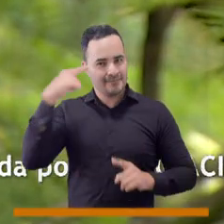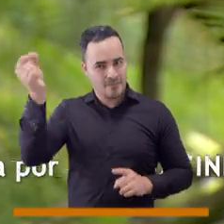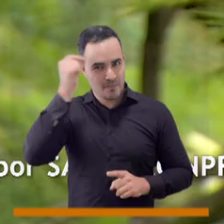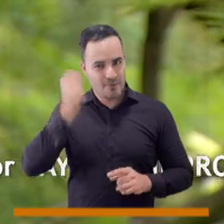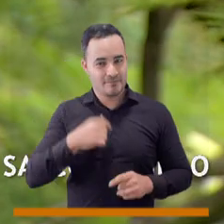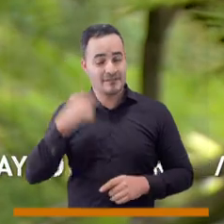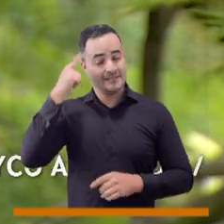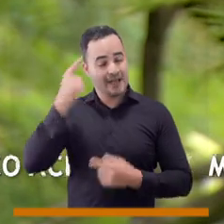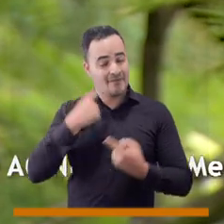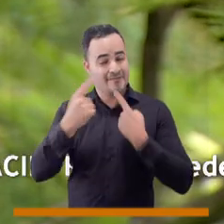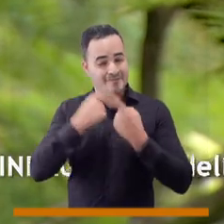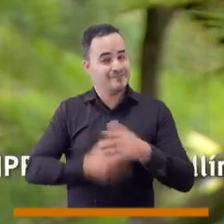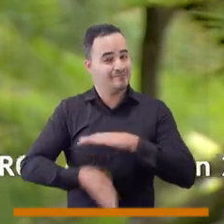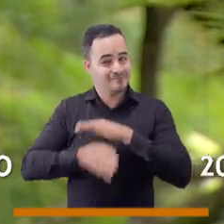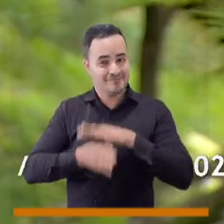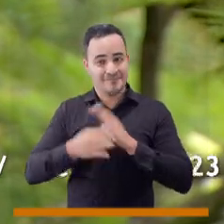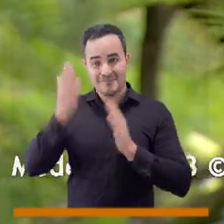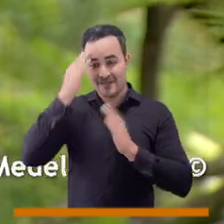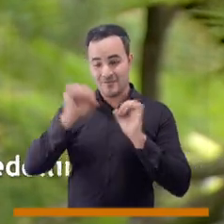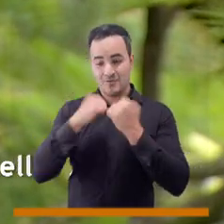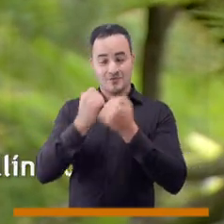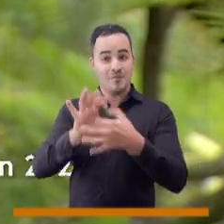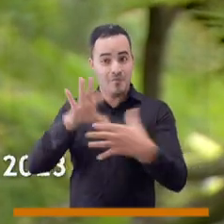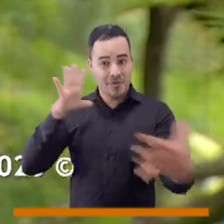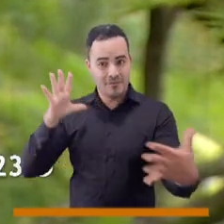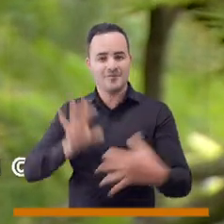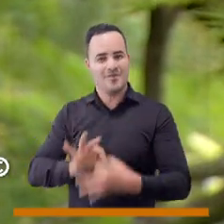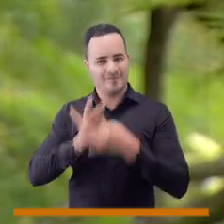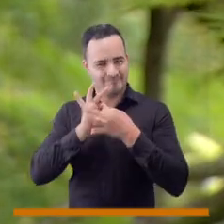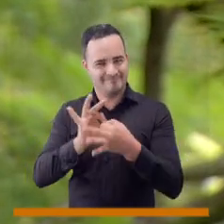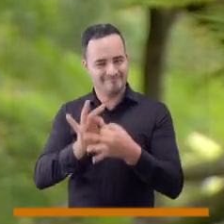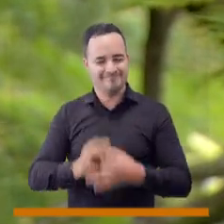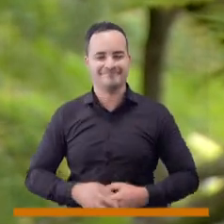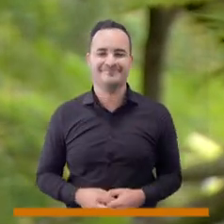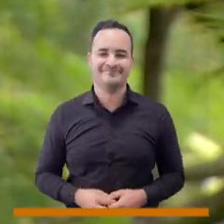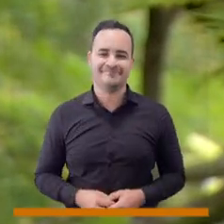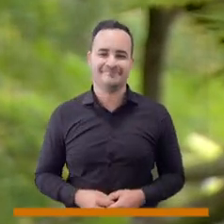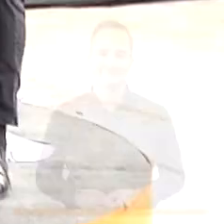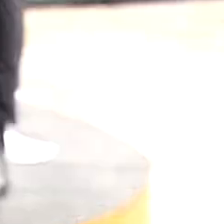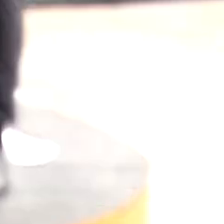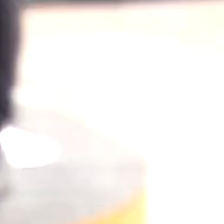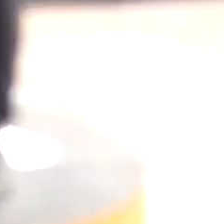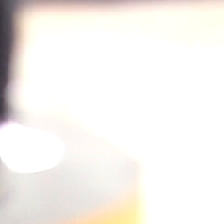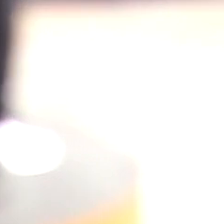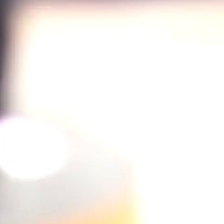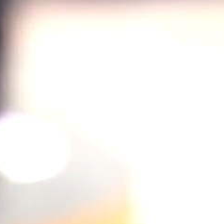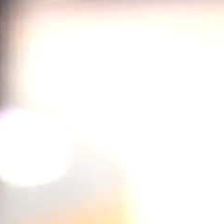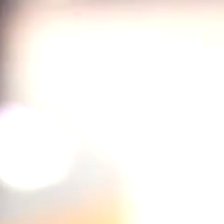Telemedellín y en nuestras redes sociales. El diálogo continúa porque el consejo somos tú y yo.